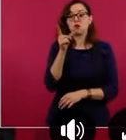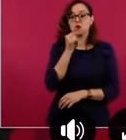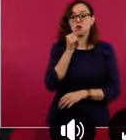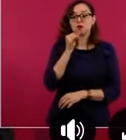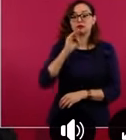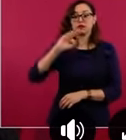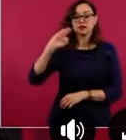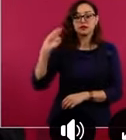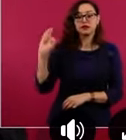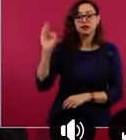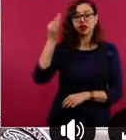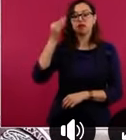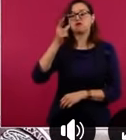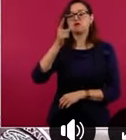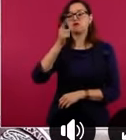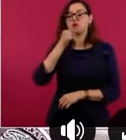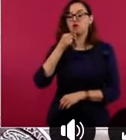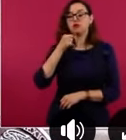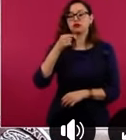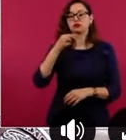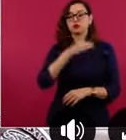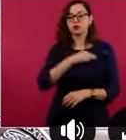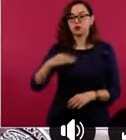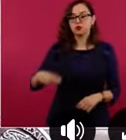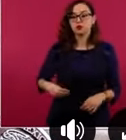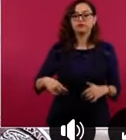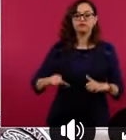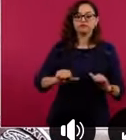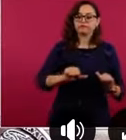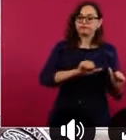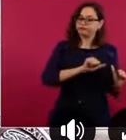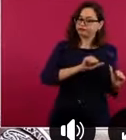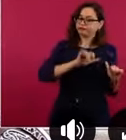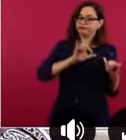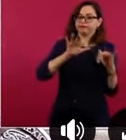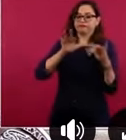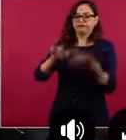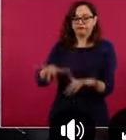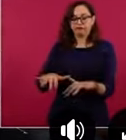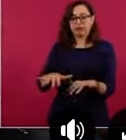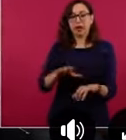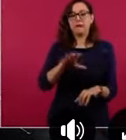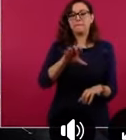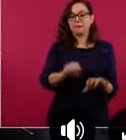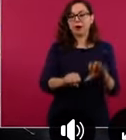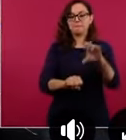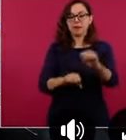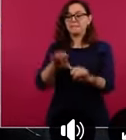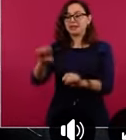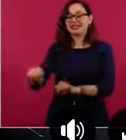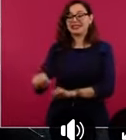de seguridad en municipios vecinos, y fueron detenidos